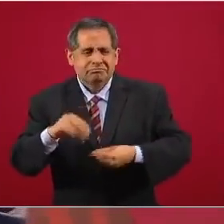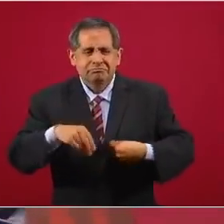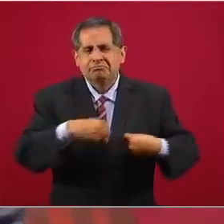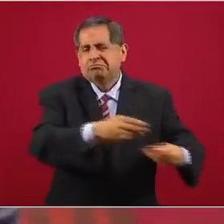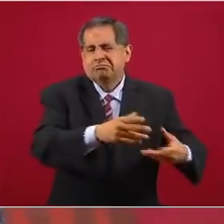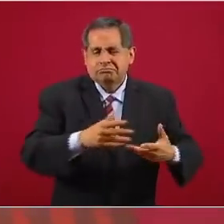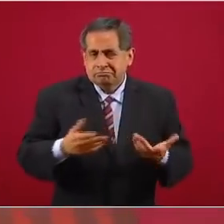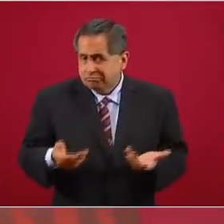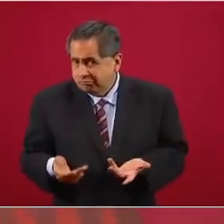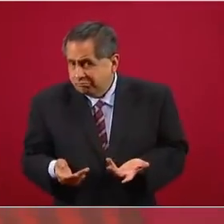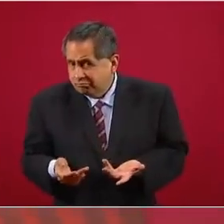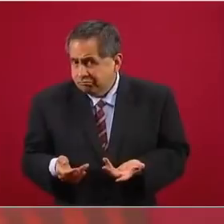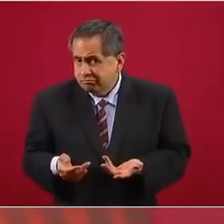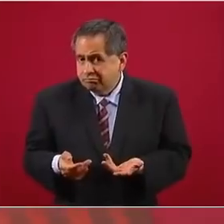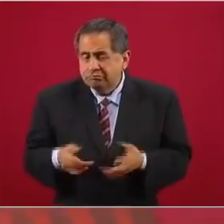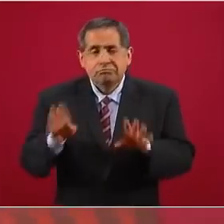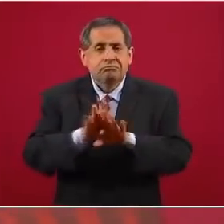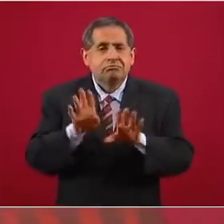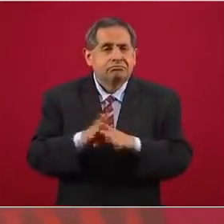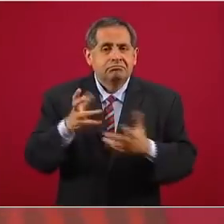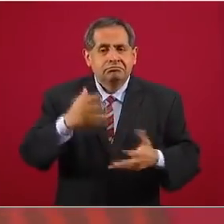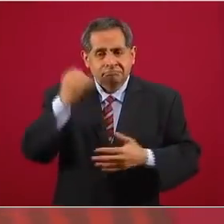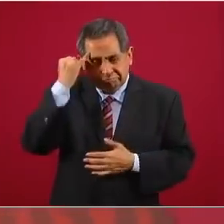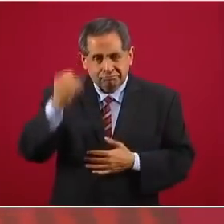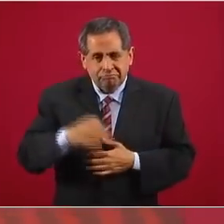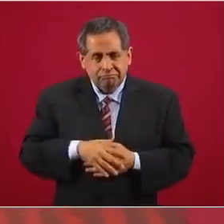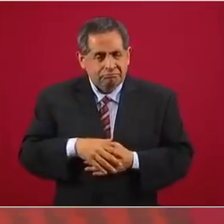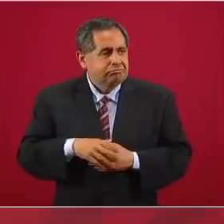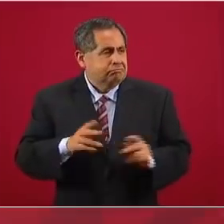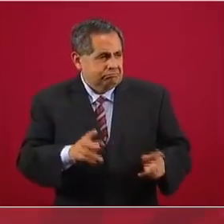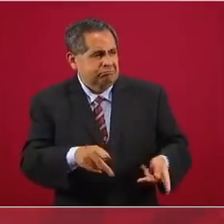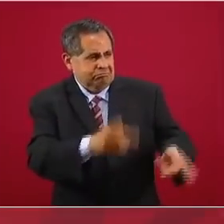¿Y cómo le hicieron? Pues comprando